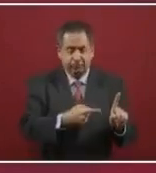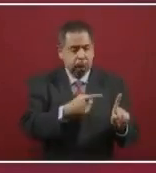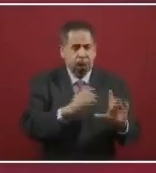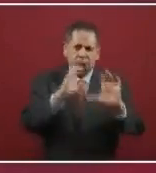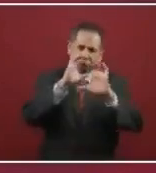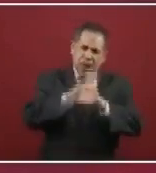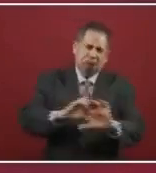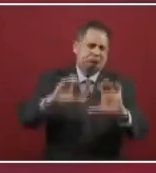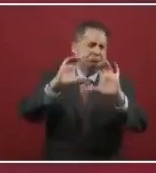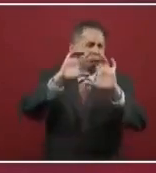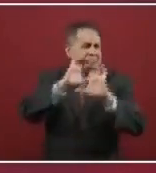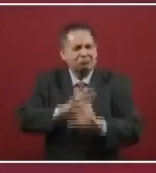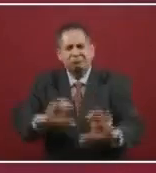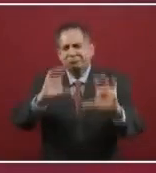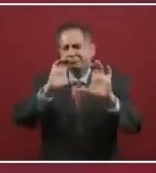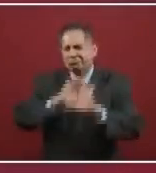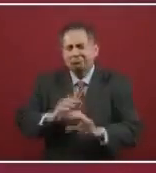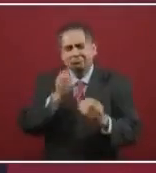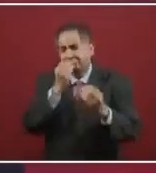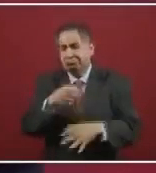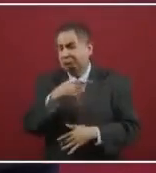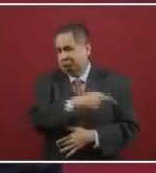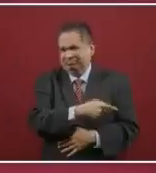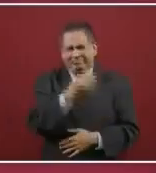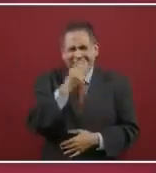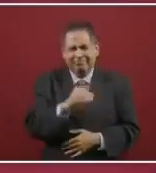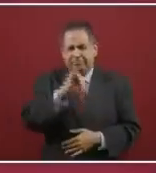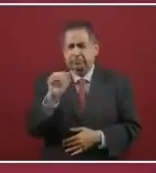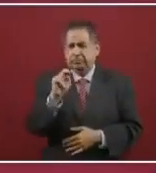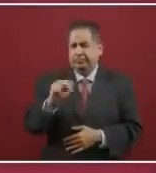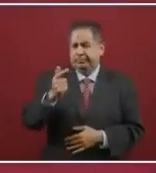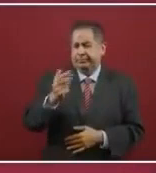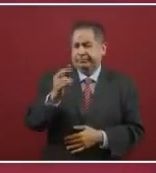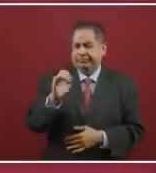cantó y cantó, y